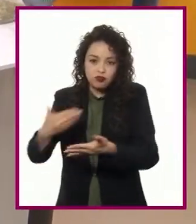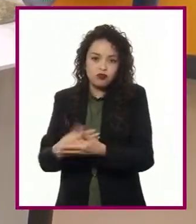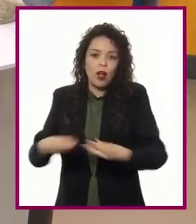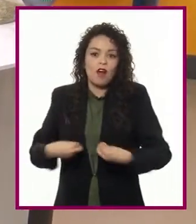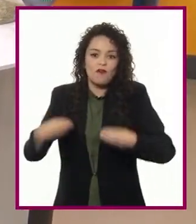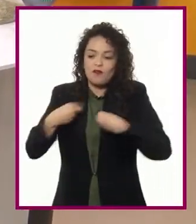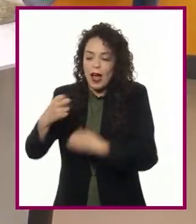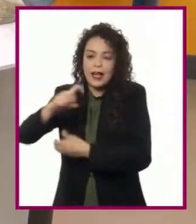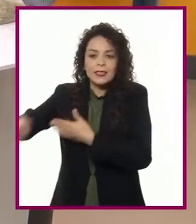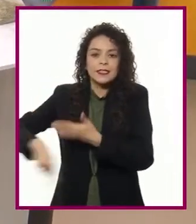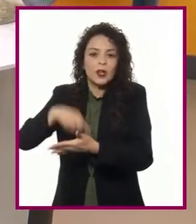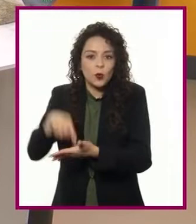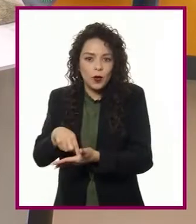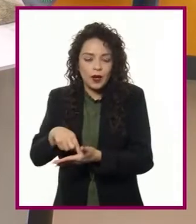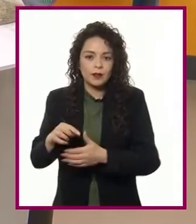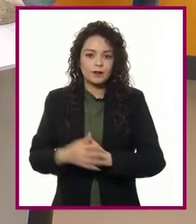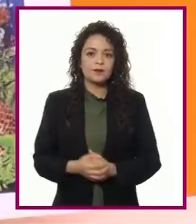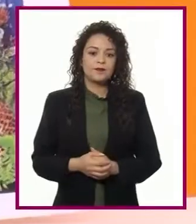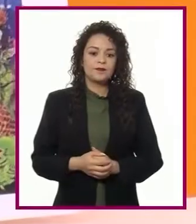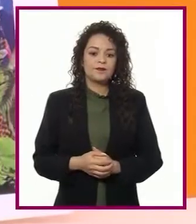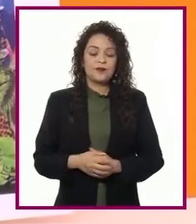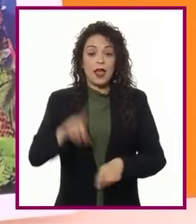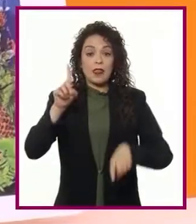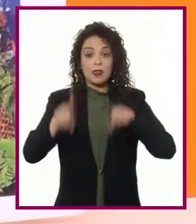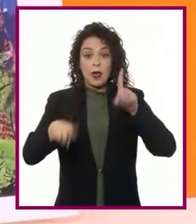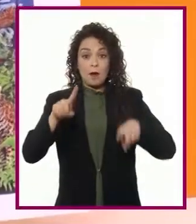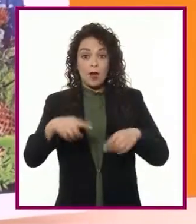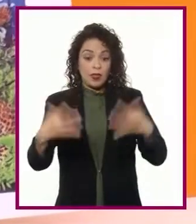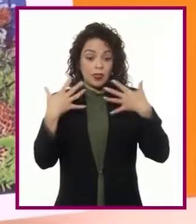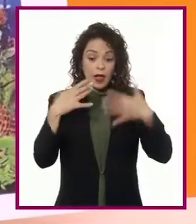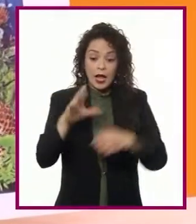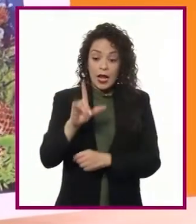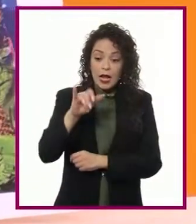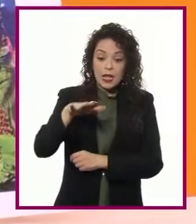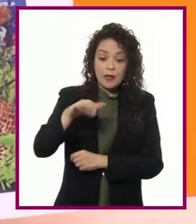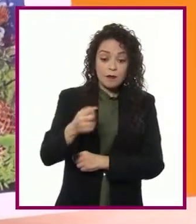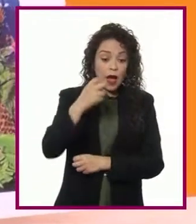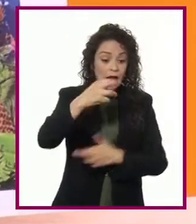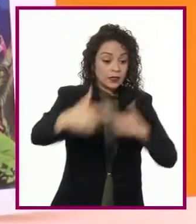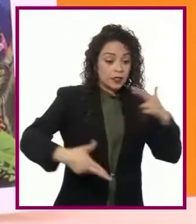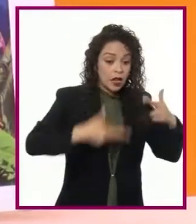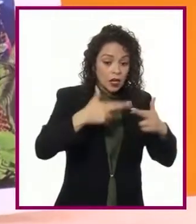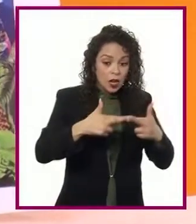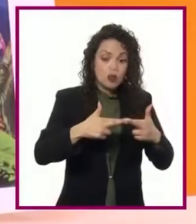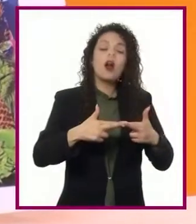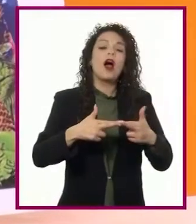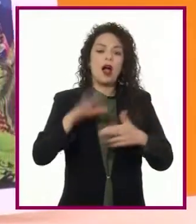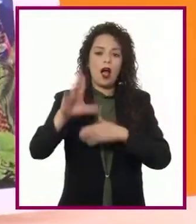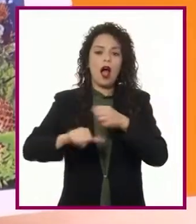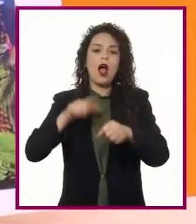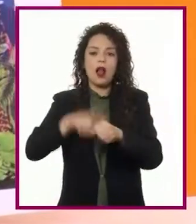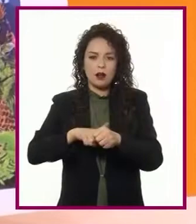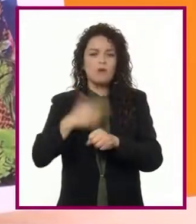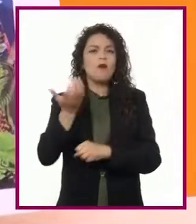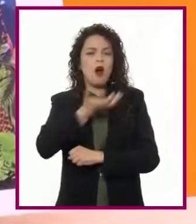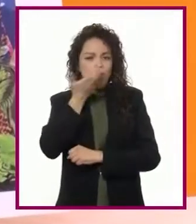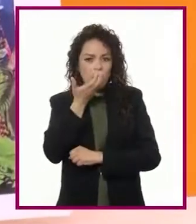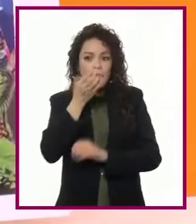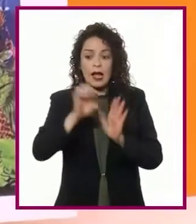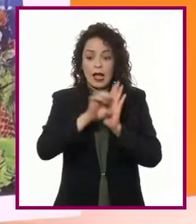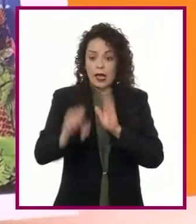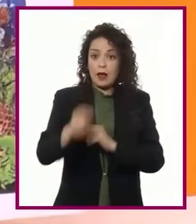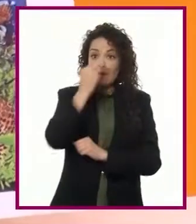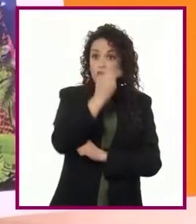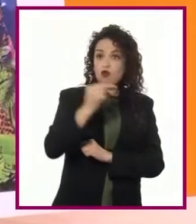Las especies se adaptan de acuerdo al clima que tiene las regiones. Por ejemplo, en la zona norte tenemos